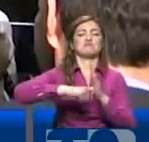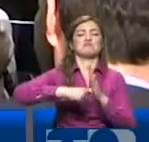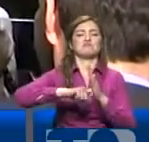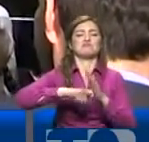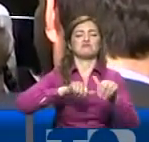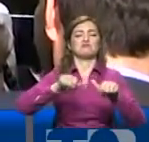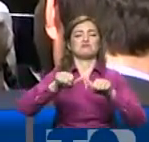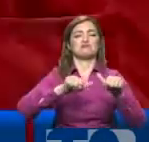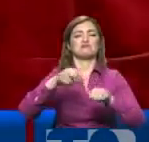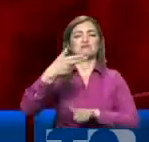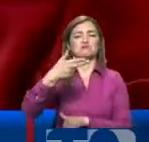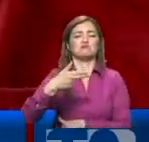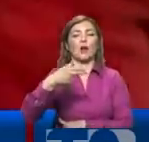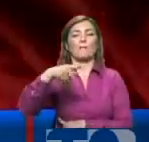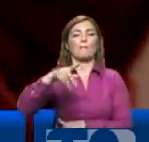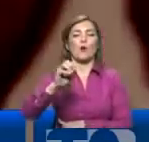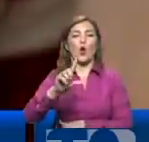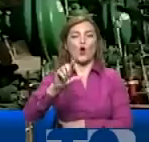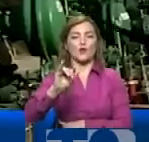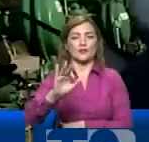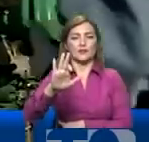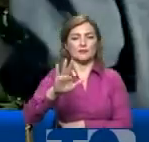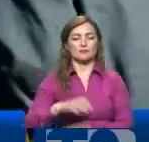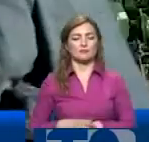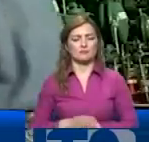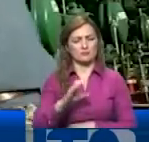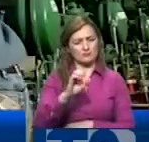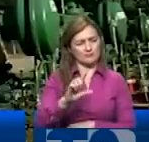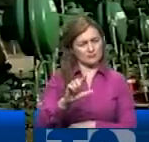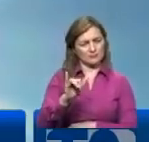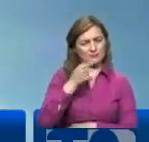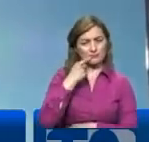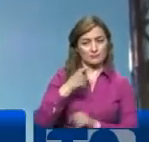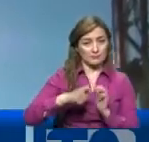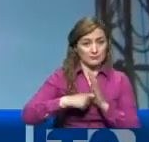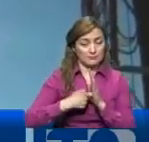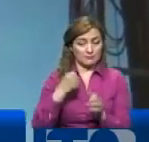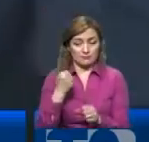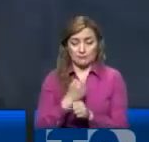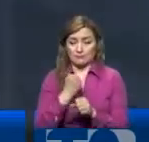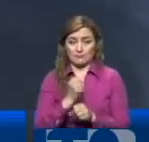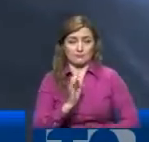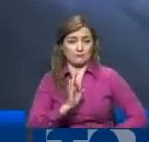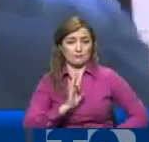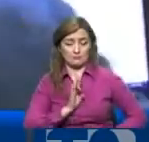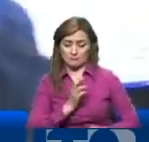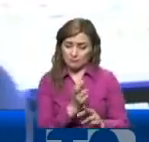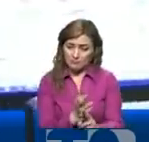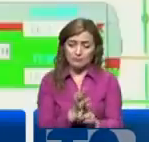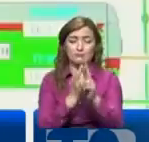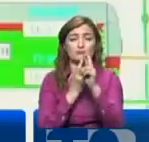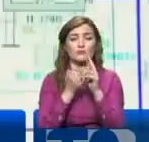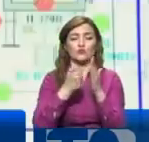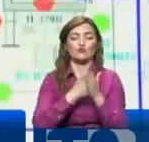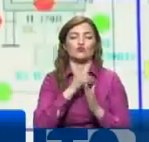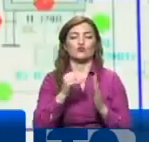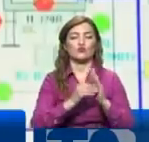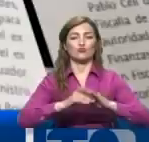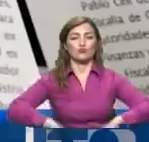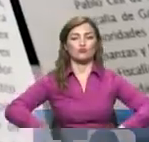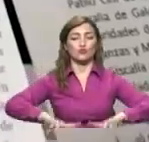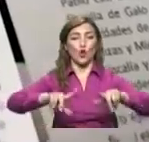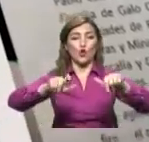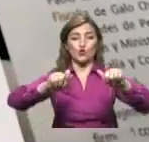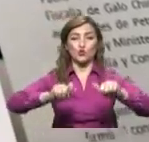desde la administración de Carlos Pollitt. Pablo Celi asegura que la Contraloría ha hecho un trabajo técnico con resultados en el combate a la corrupción.